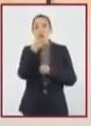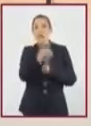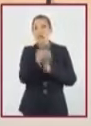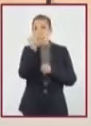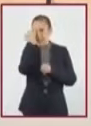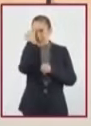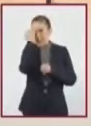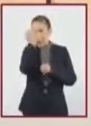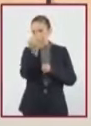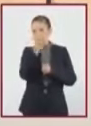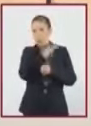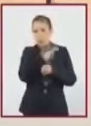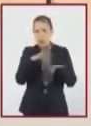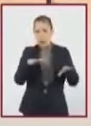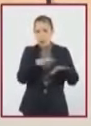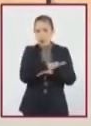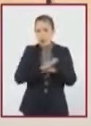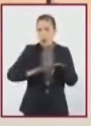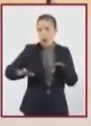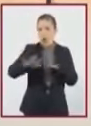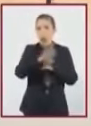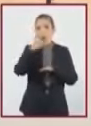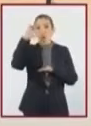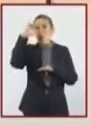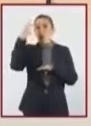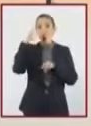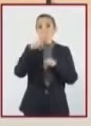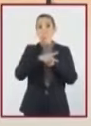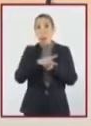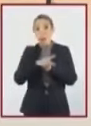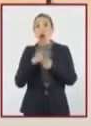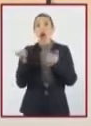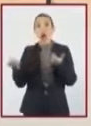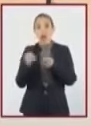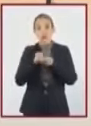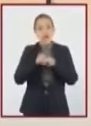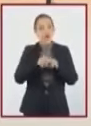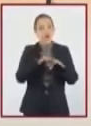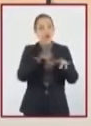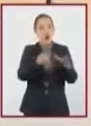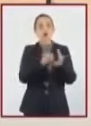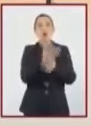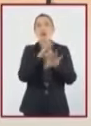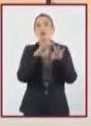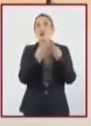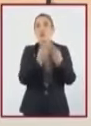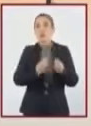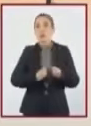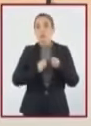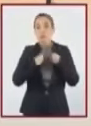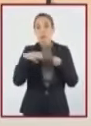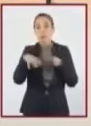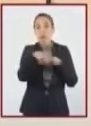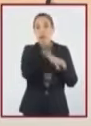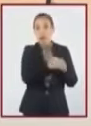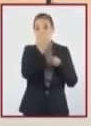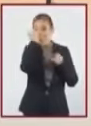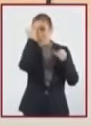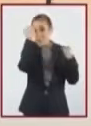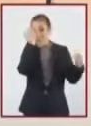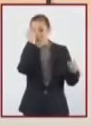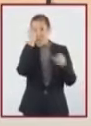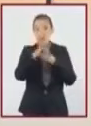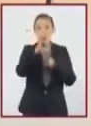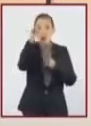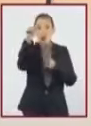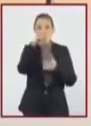cuyas ideas lograron cambiar la realidad europea e incidir en nuevas formas de vida y pensamiento